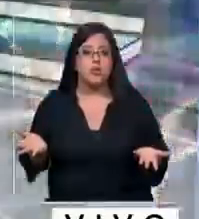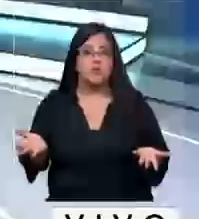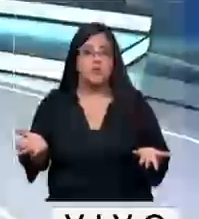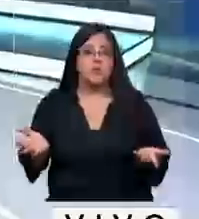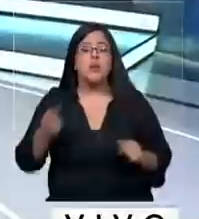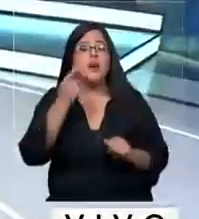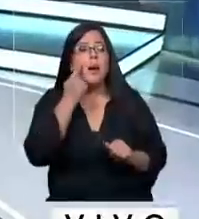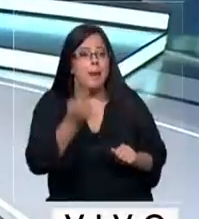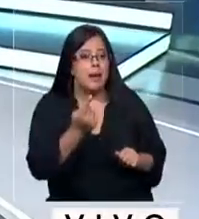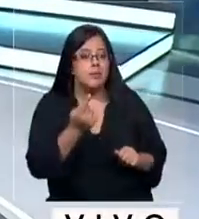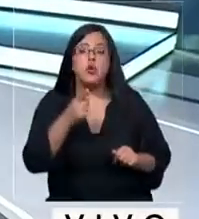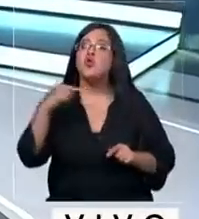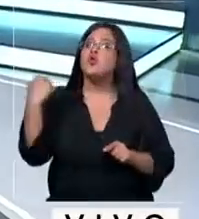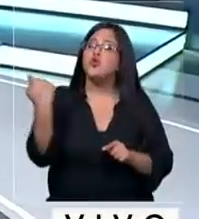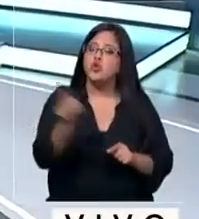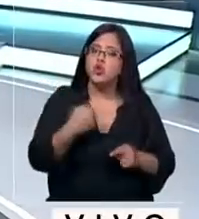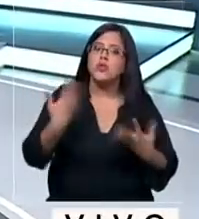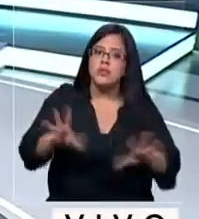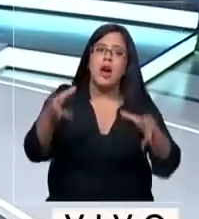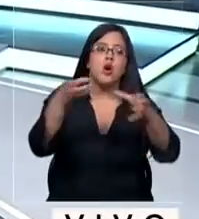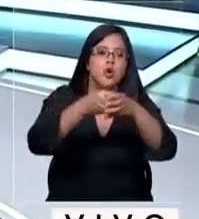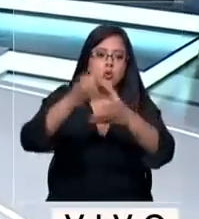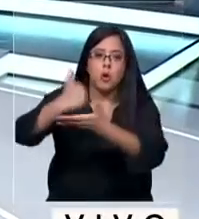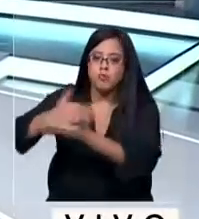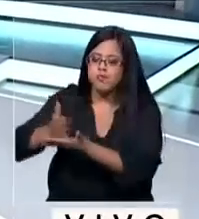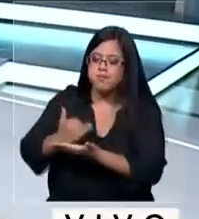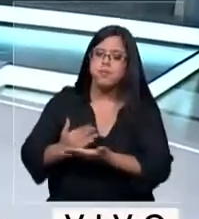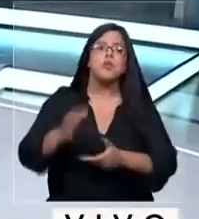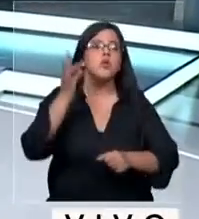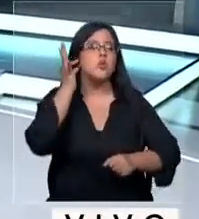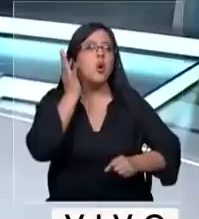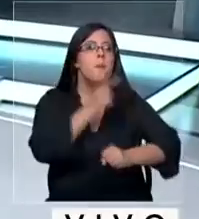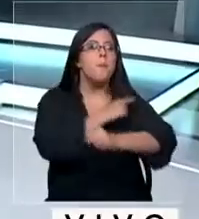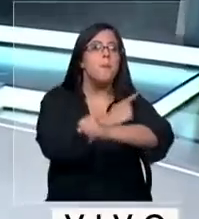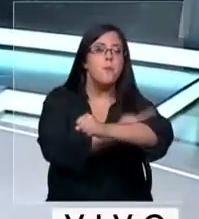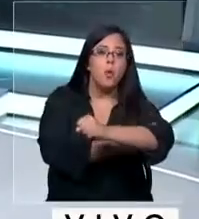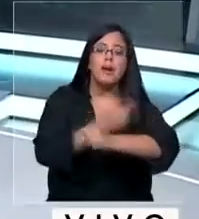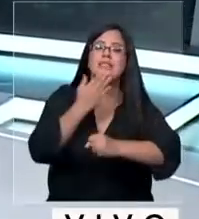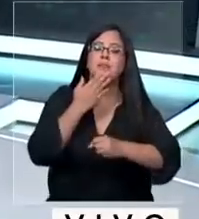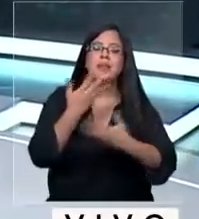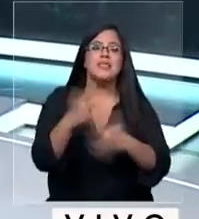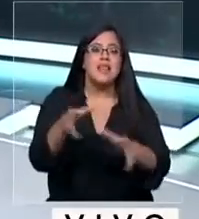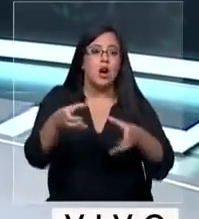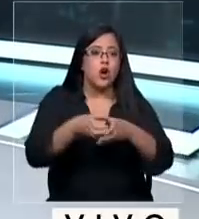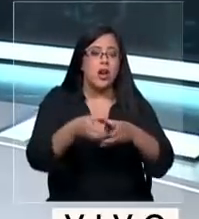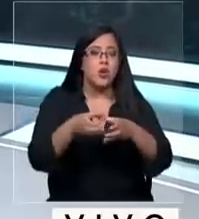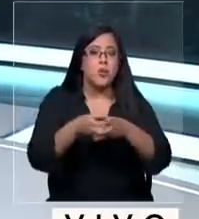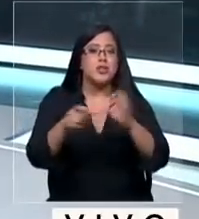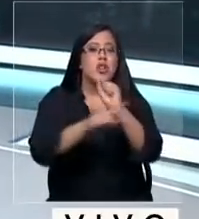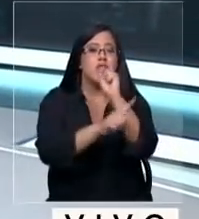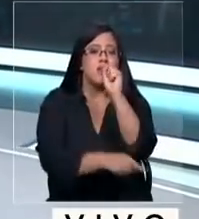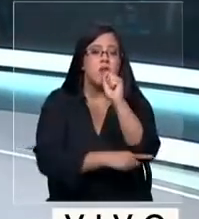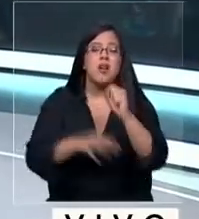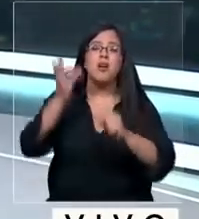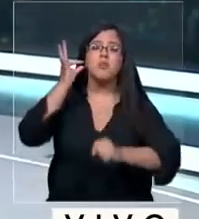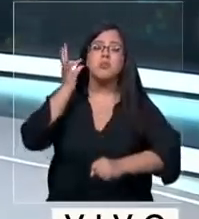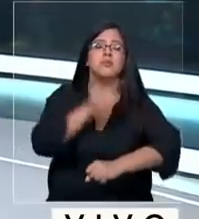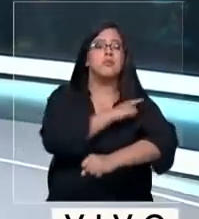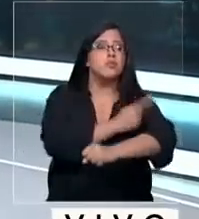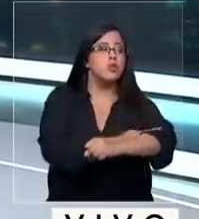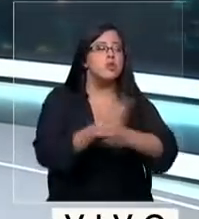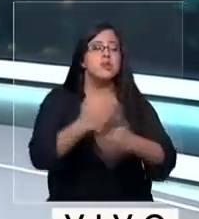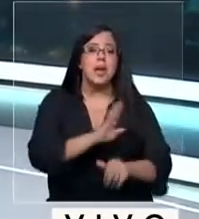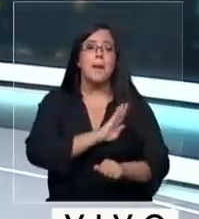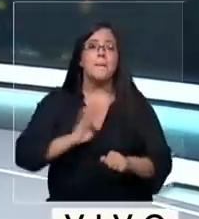desde diversas organizaciones feministas sobre todo con la asociación de abogadas feministas las cuales son miembros